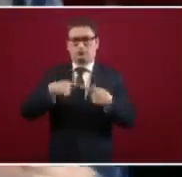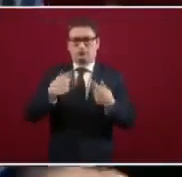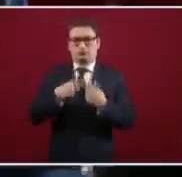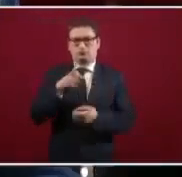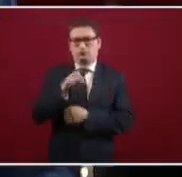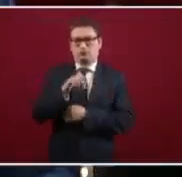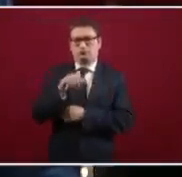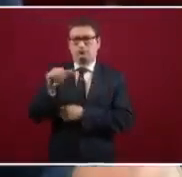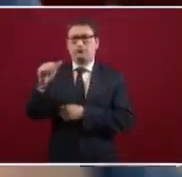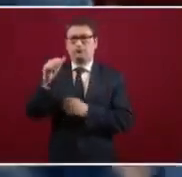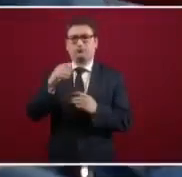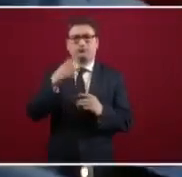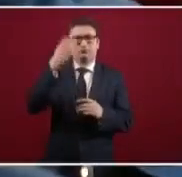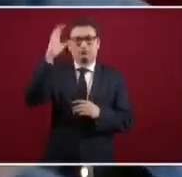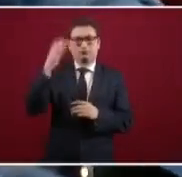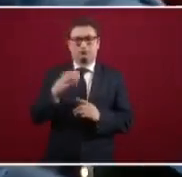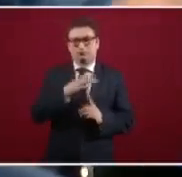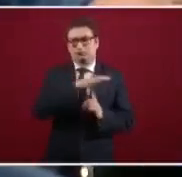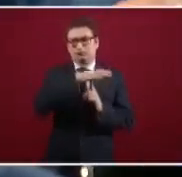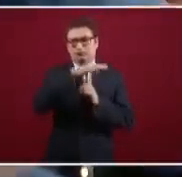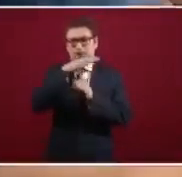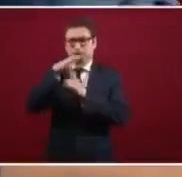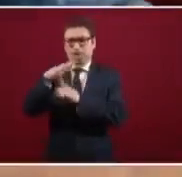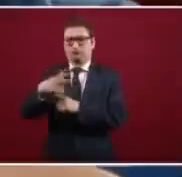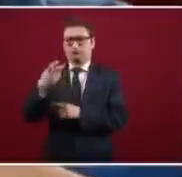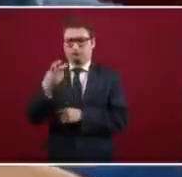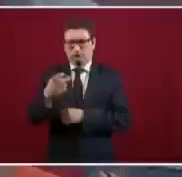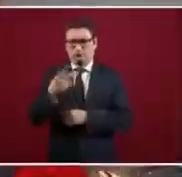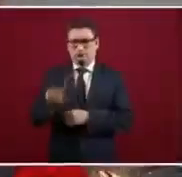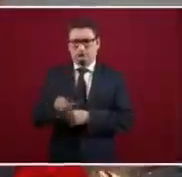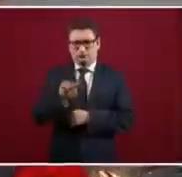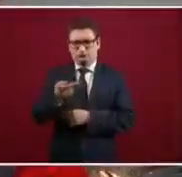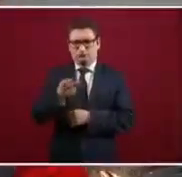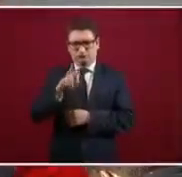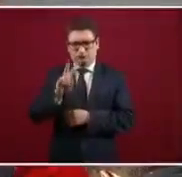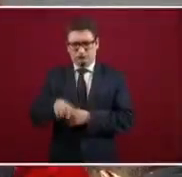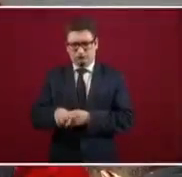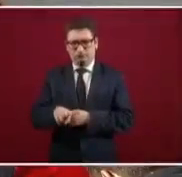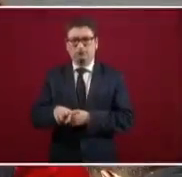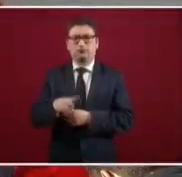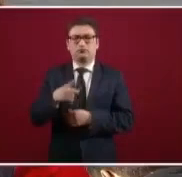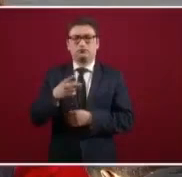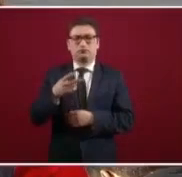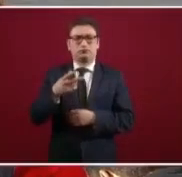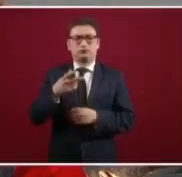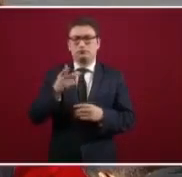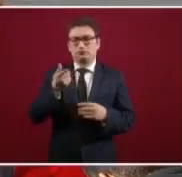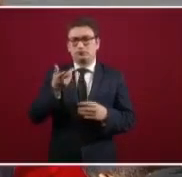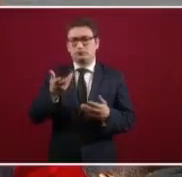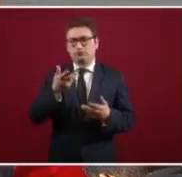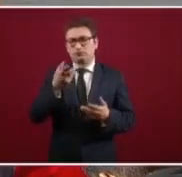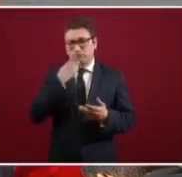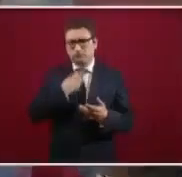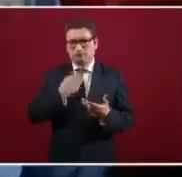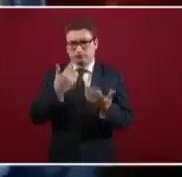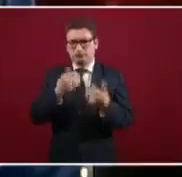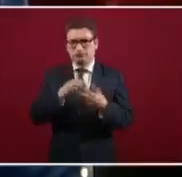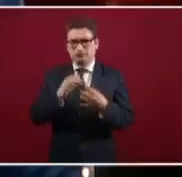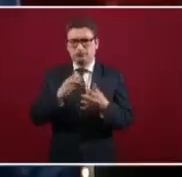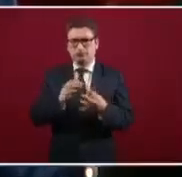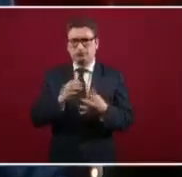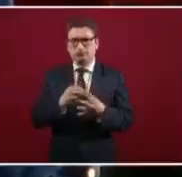la dea a culiacán fue así fue así almirante es real el parchís podría dar un poquito de